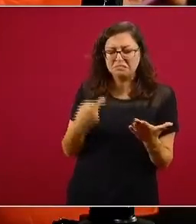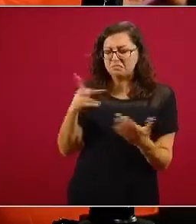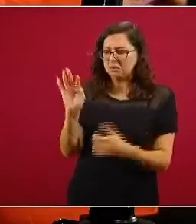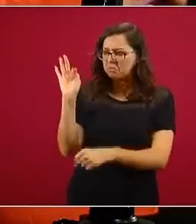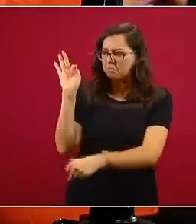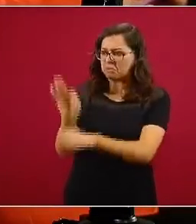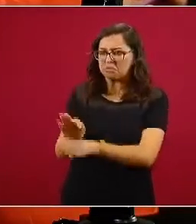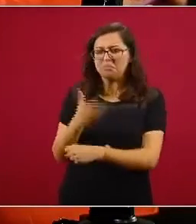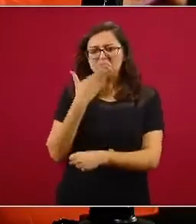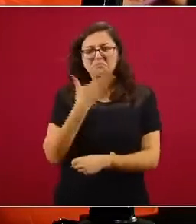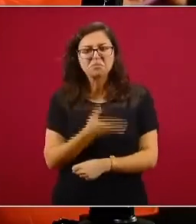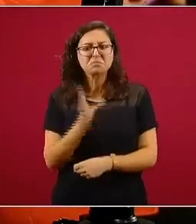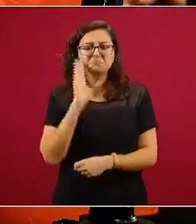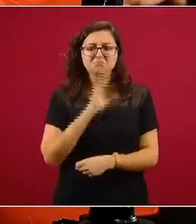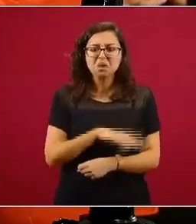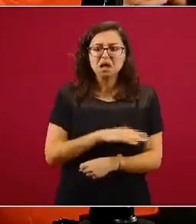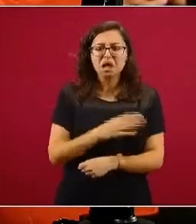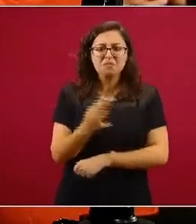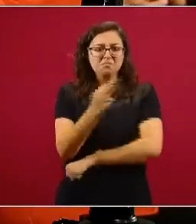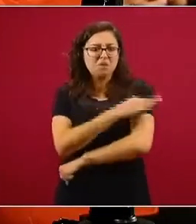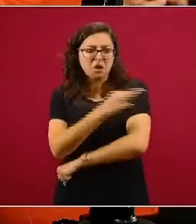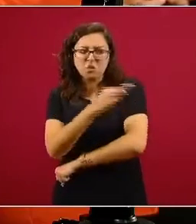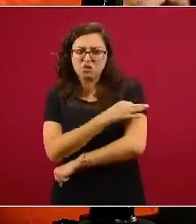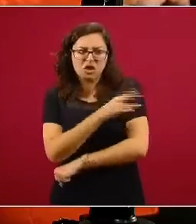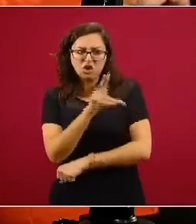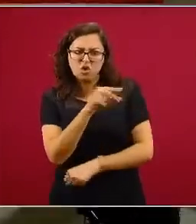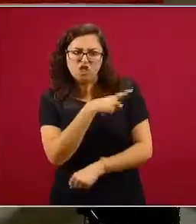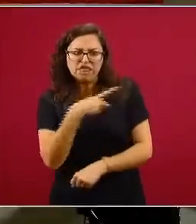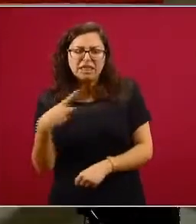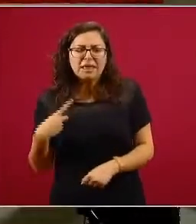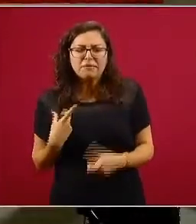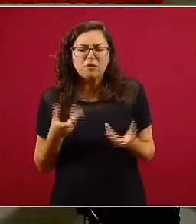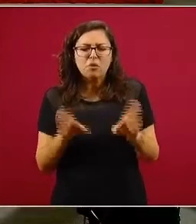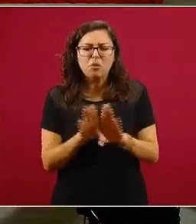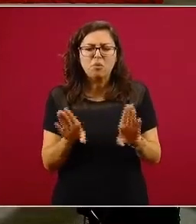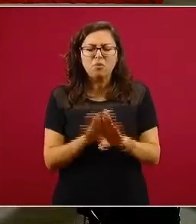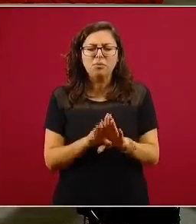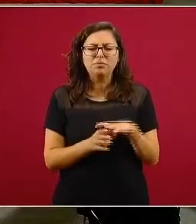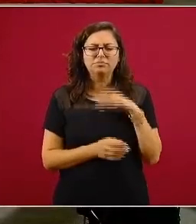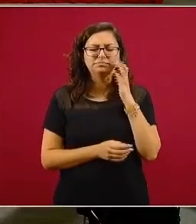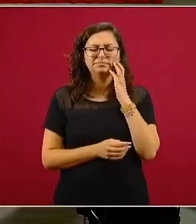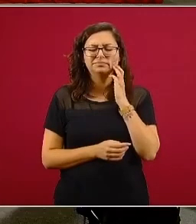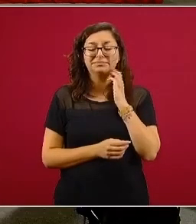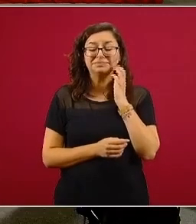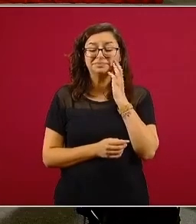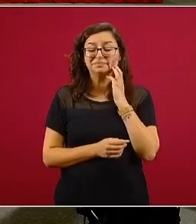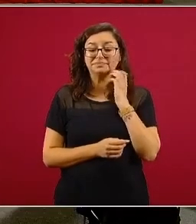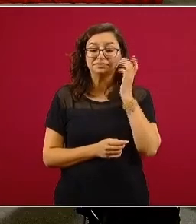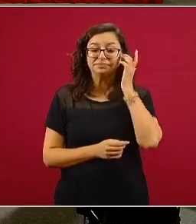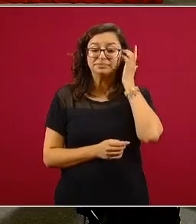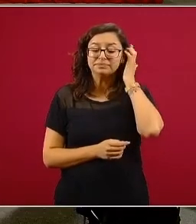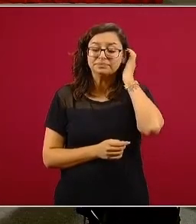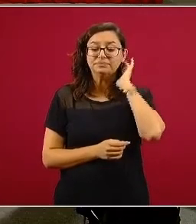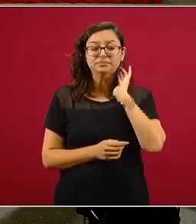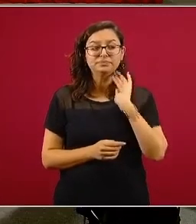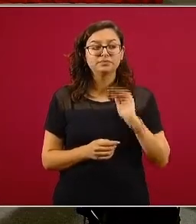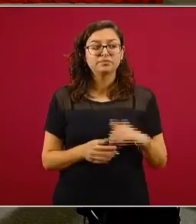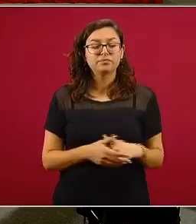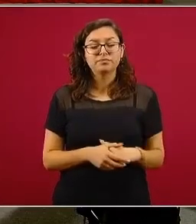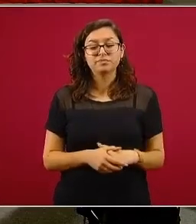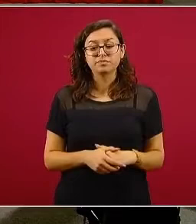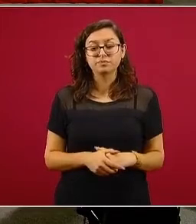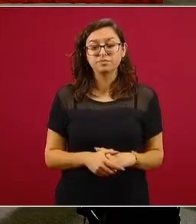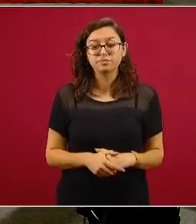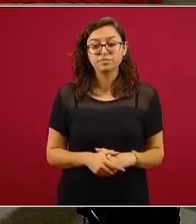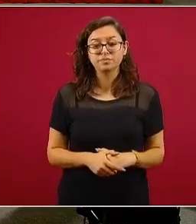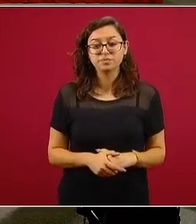es bueno, ya no nos debemos a poner la vacuna, es qué miedo. Es un punto de reflexión que estamos trabajando, aprovecho para comentarles,